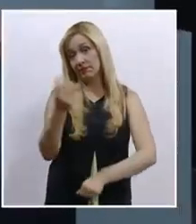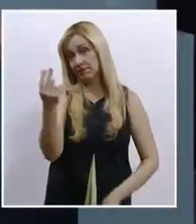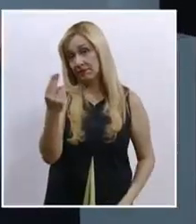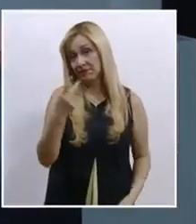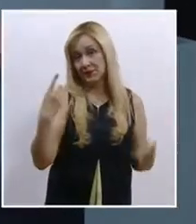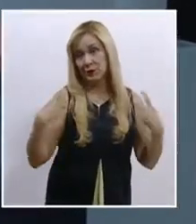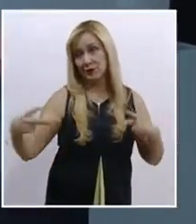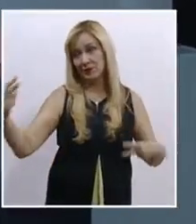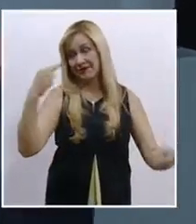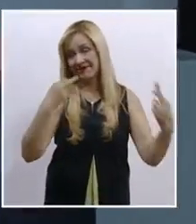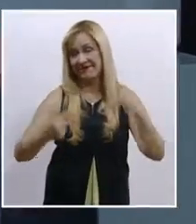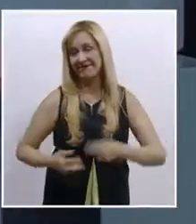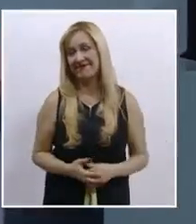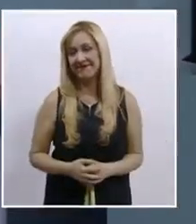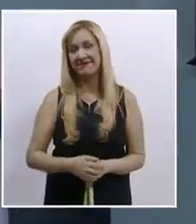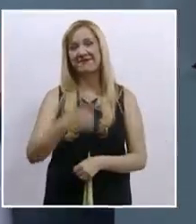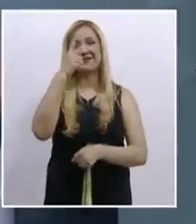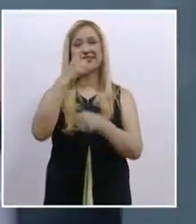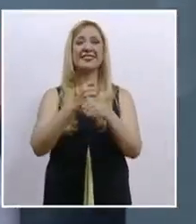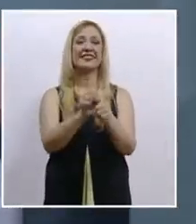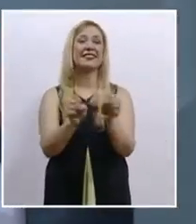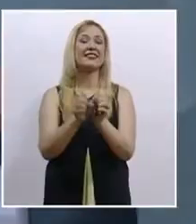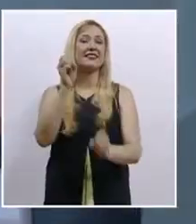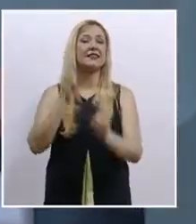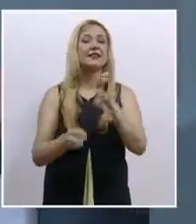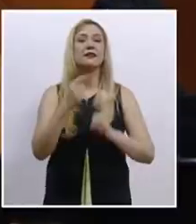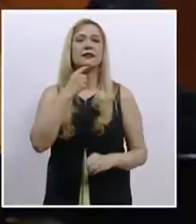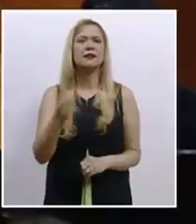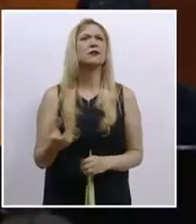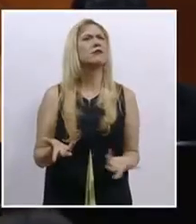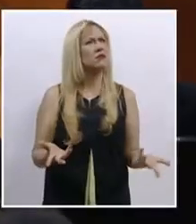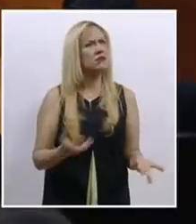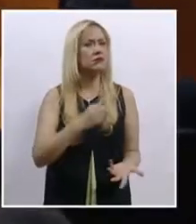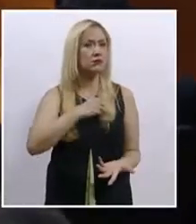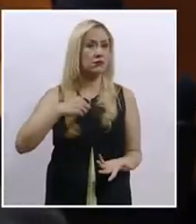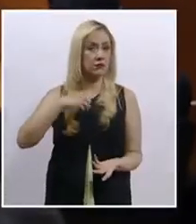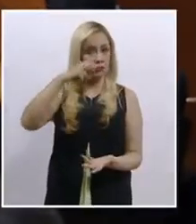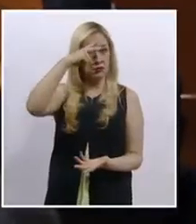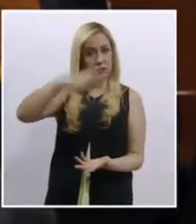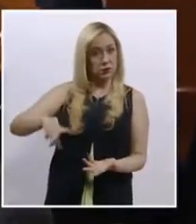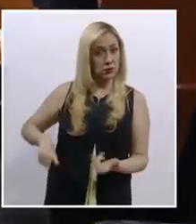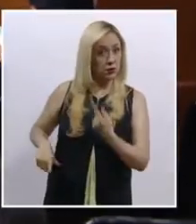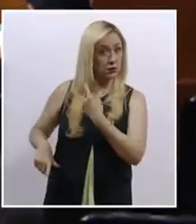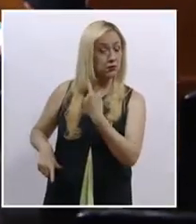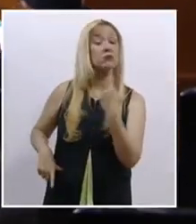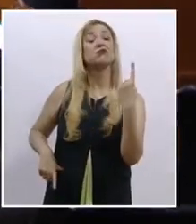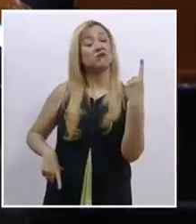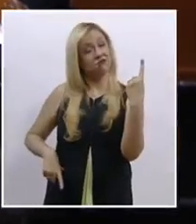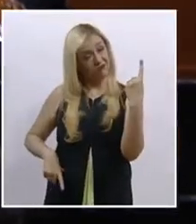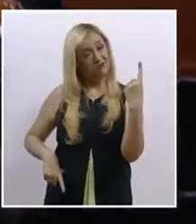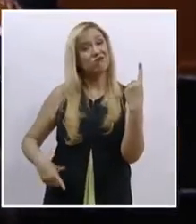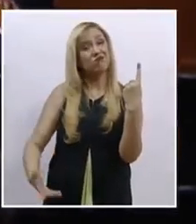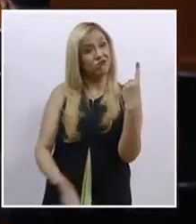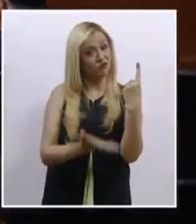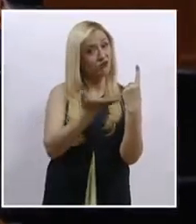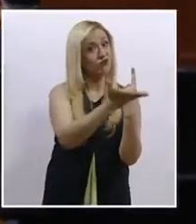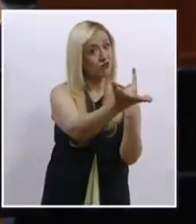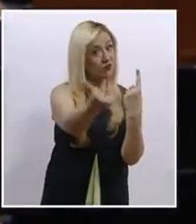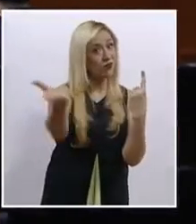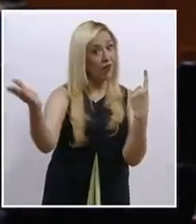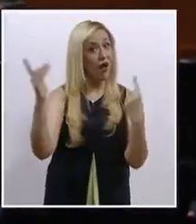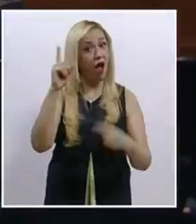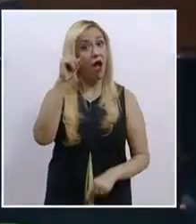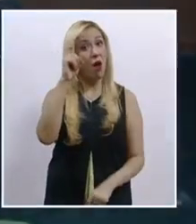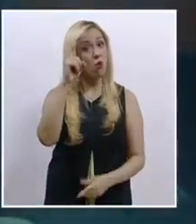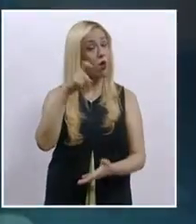Y en más información, la primera sala de la Corte estableció que una obligación del Estado mexicano es garantizar el derecho humano al agua. Para ello,